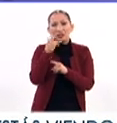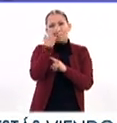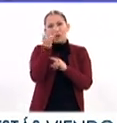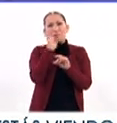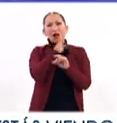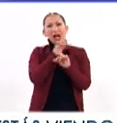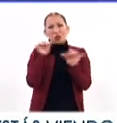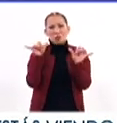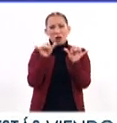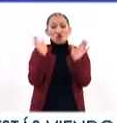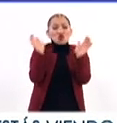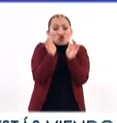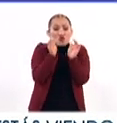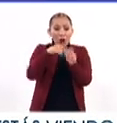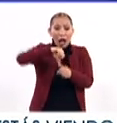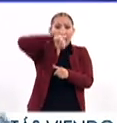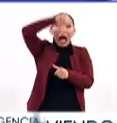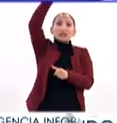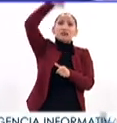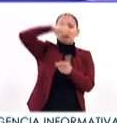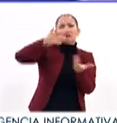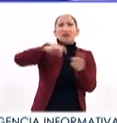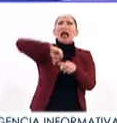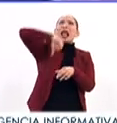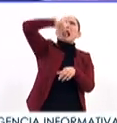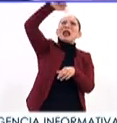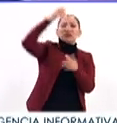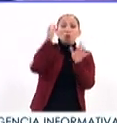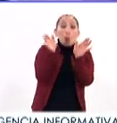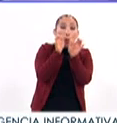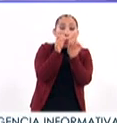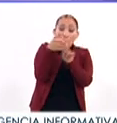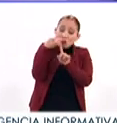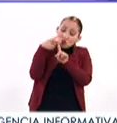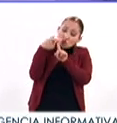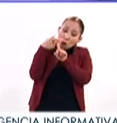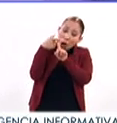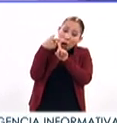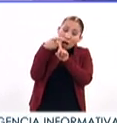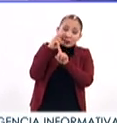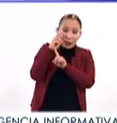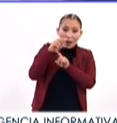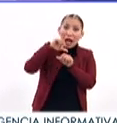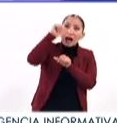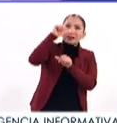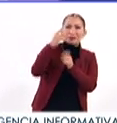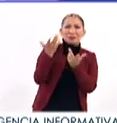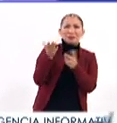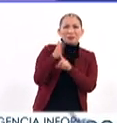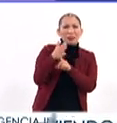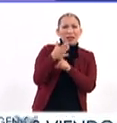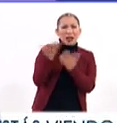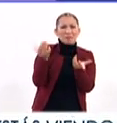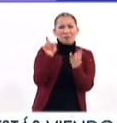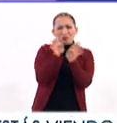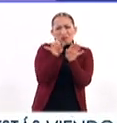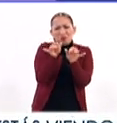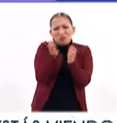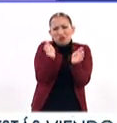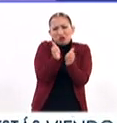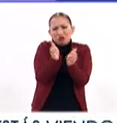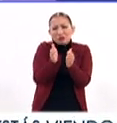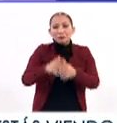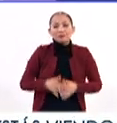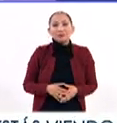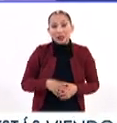ve desproporcionado. Desproporcionado, sí. Y en esos casos comentaba yo que se ve más el asta que la astabandera. y bueno, pues